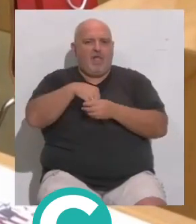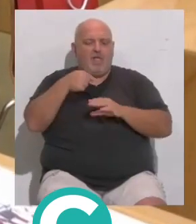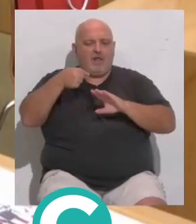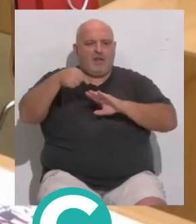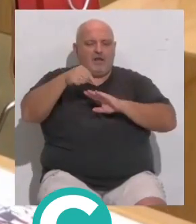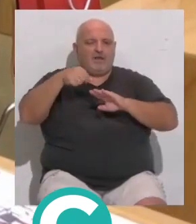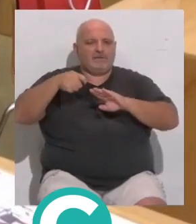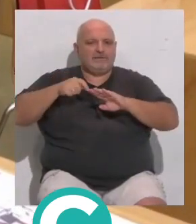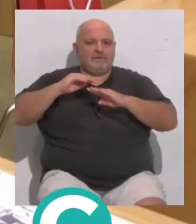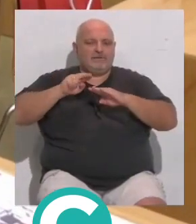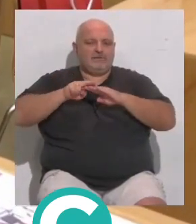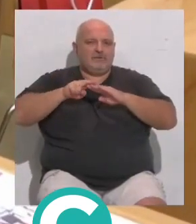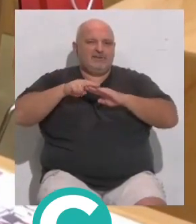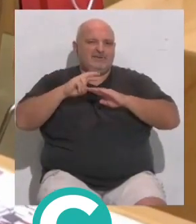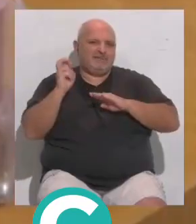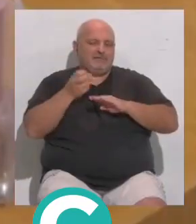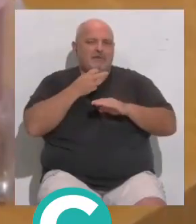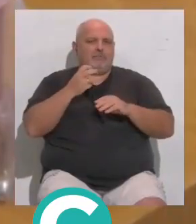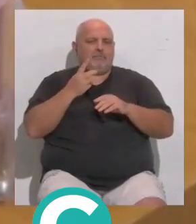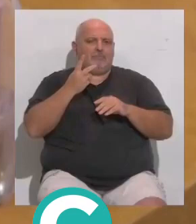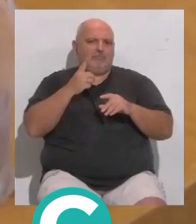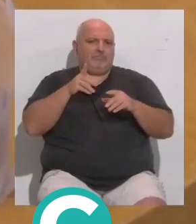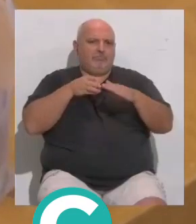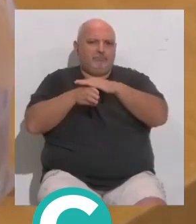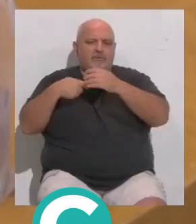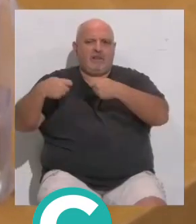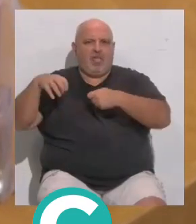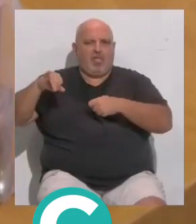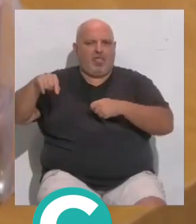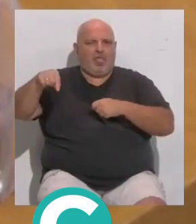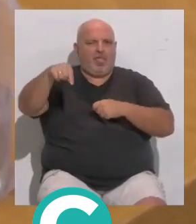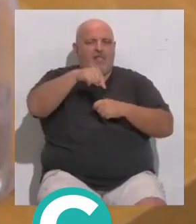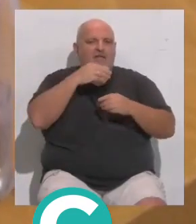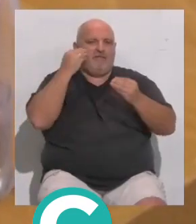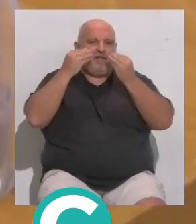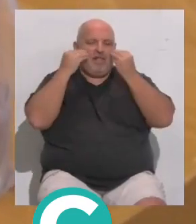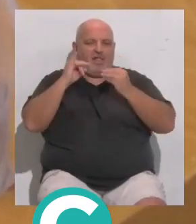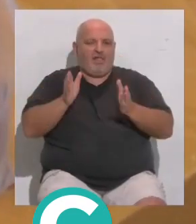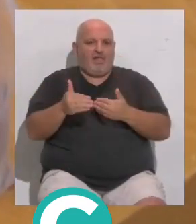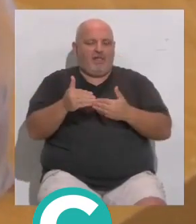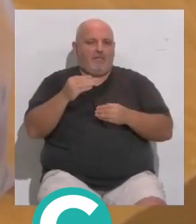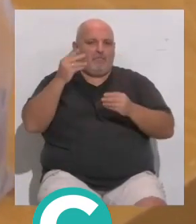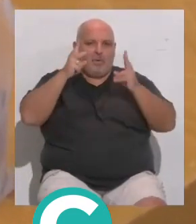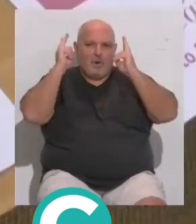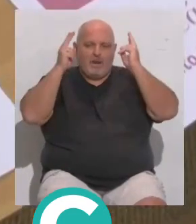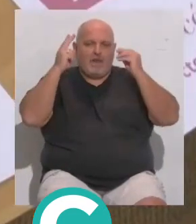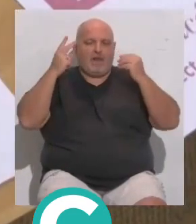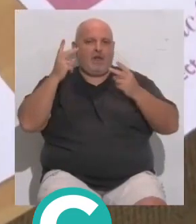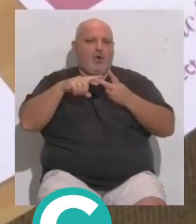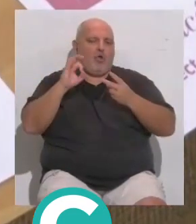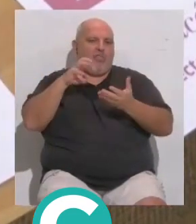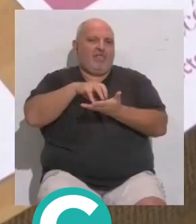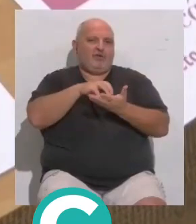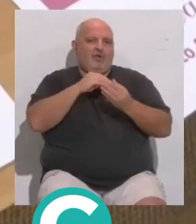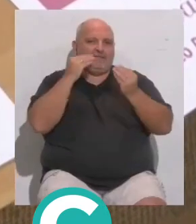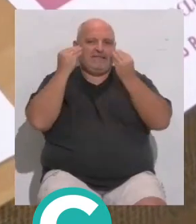esmalte y lima, se podrá conseguir en diferentes establecimientos relacionados con la belleza y el cuidado, como peluquerías o centros de estética